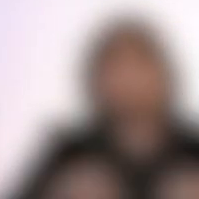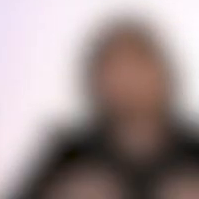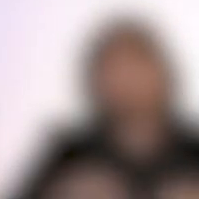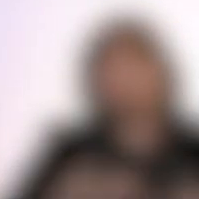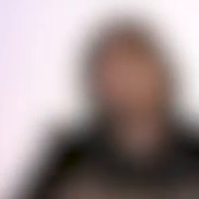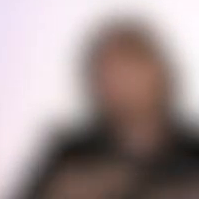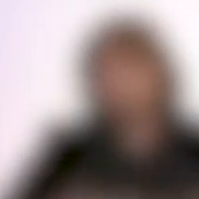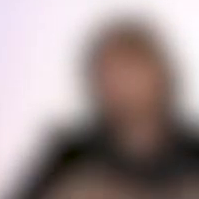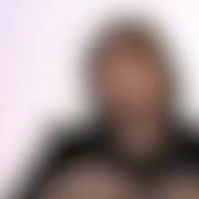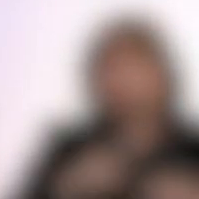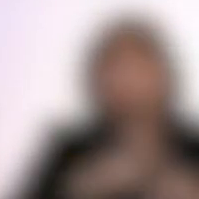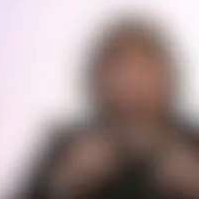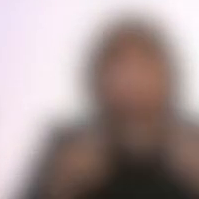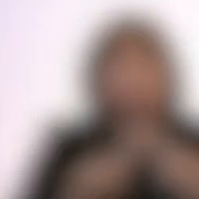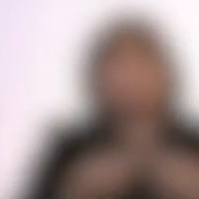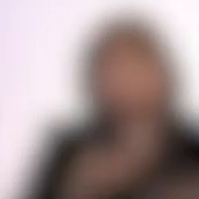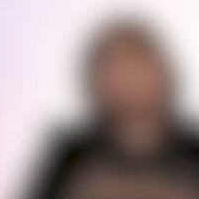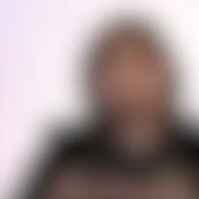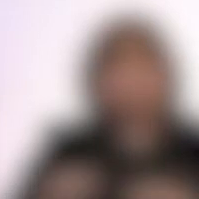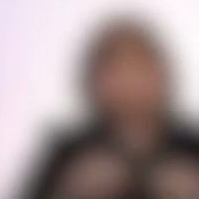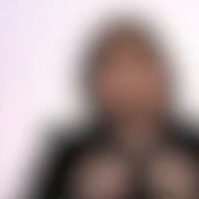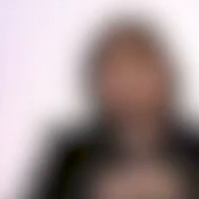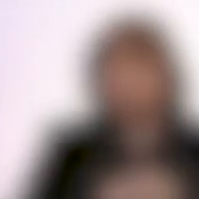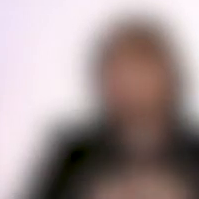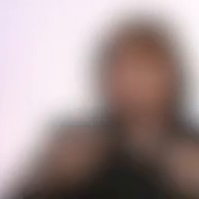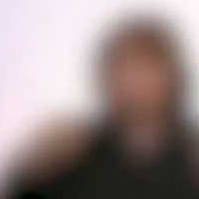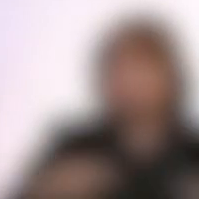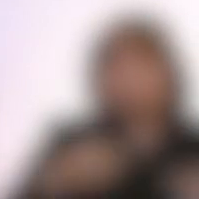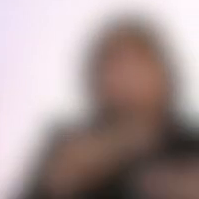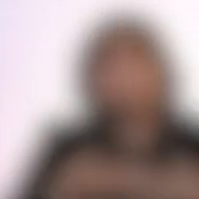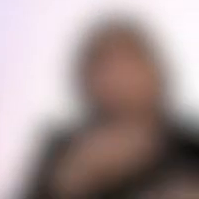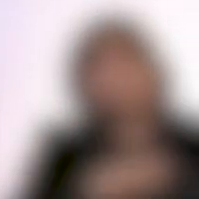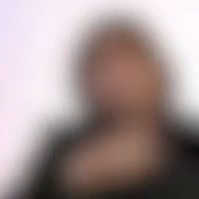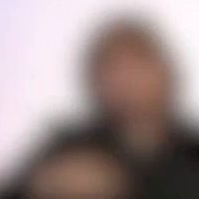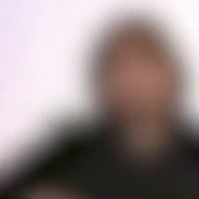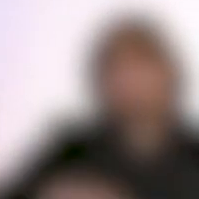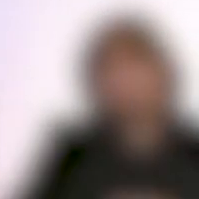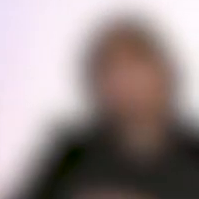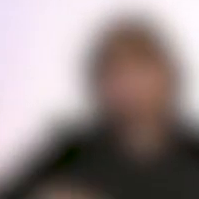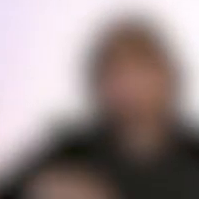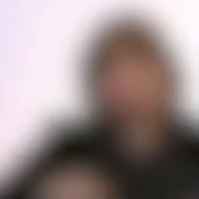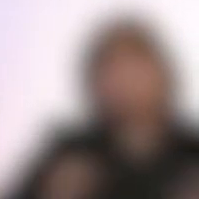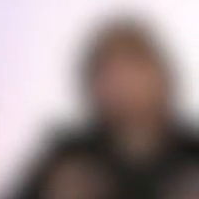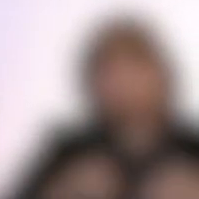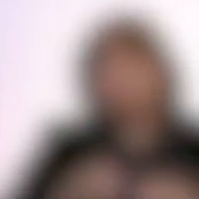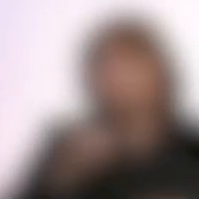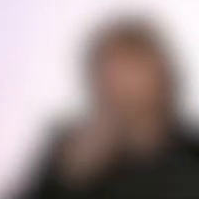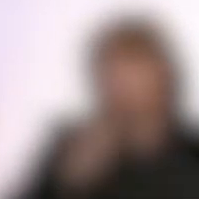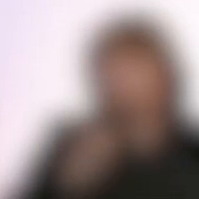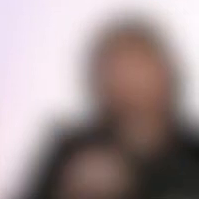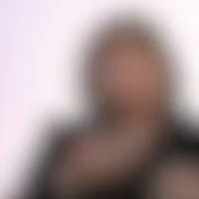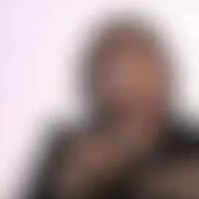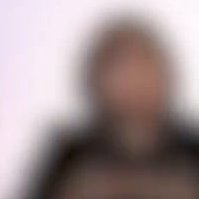la de la relación fiduciaria entre el ejecutivo y el legislativo y en